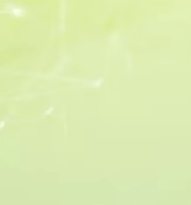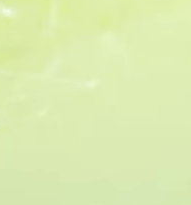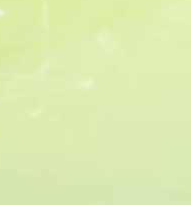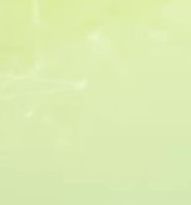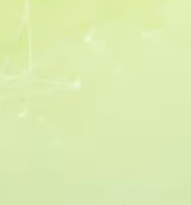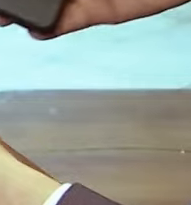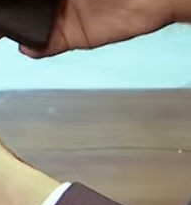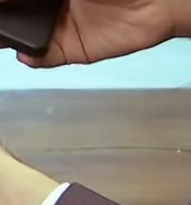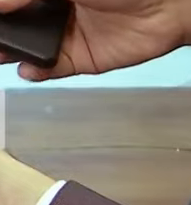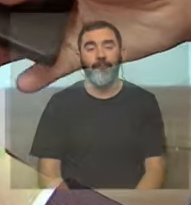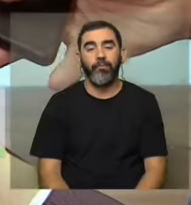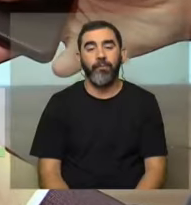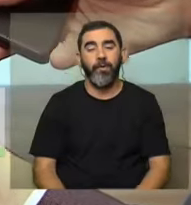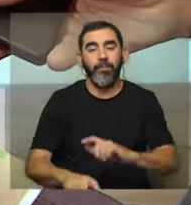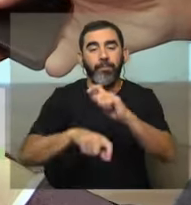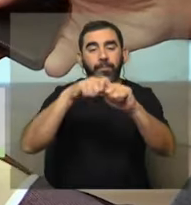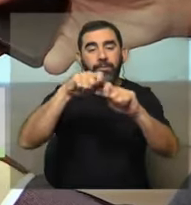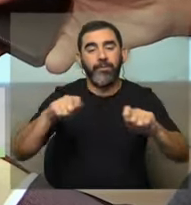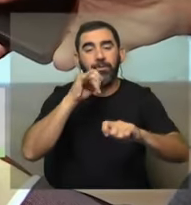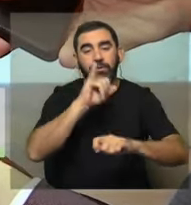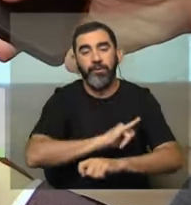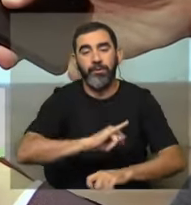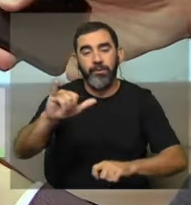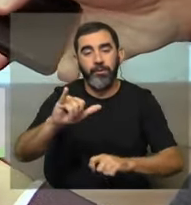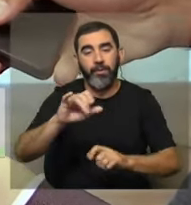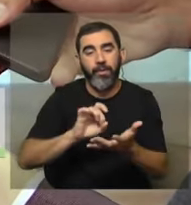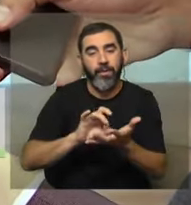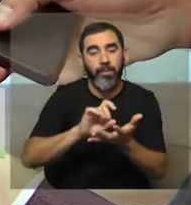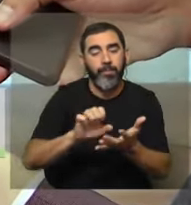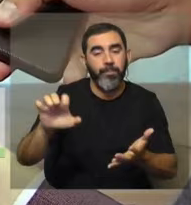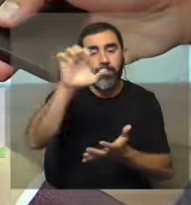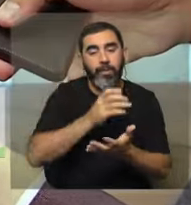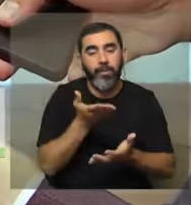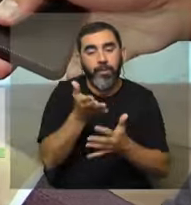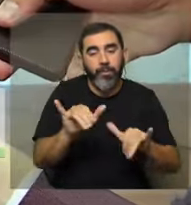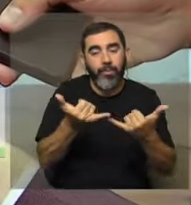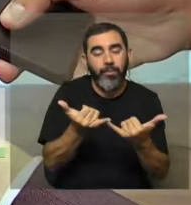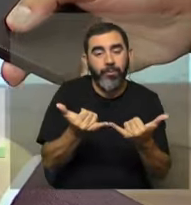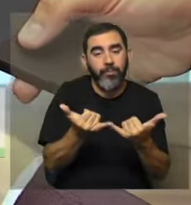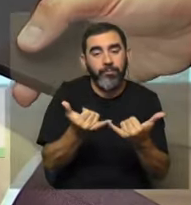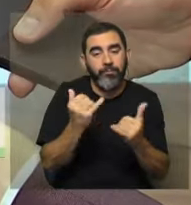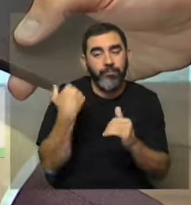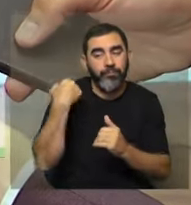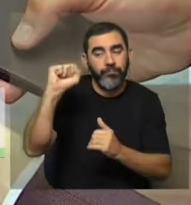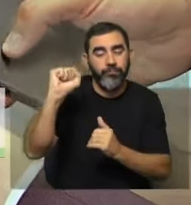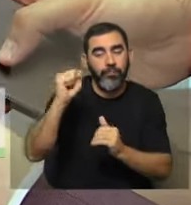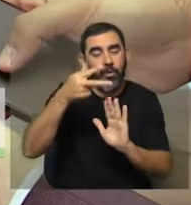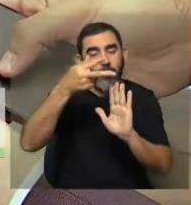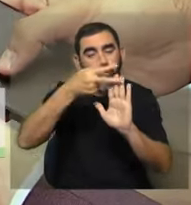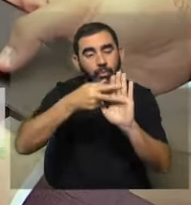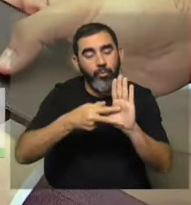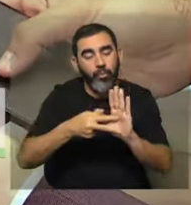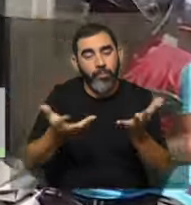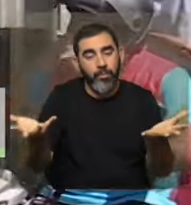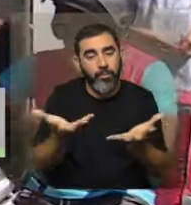titulares el Pit cnt denunció que con los despidos la empresa pedidos ya pasó por encima de toda la normativa